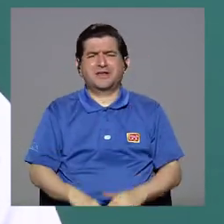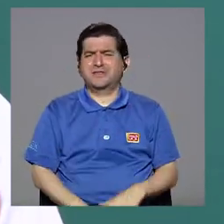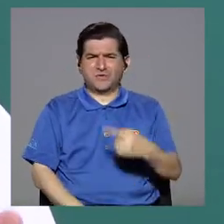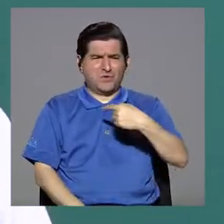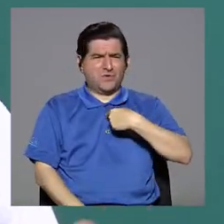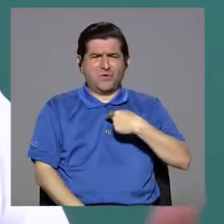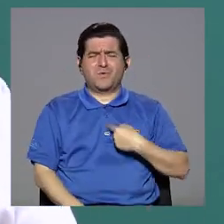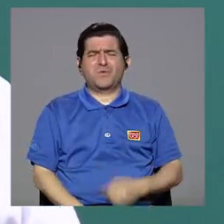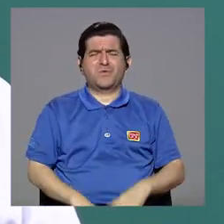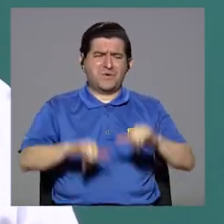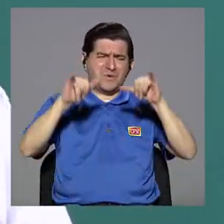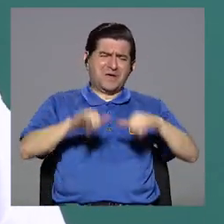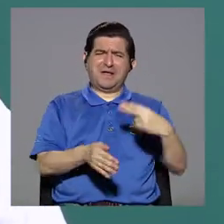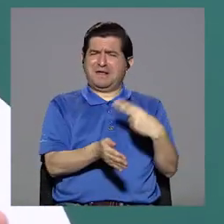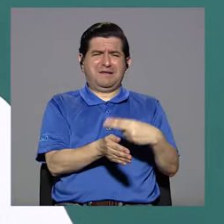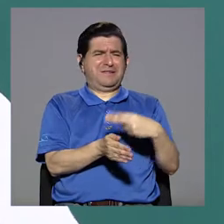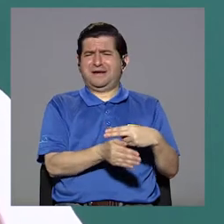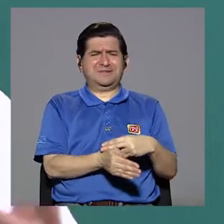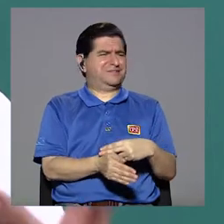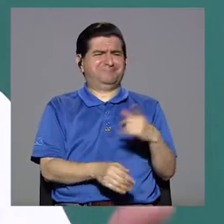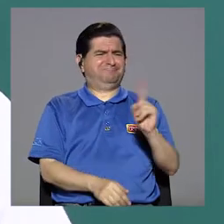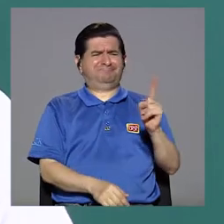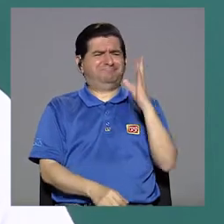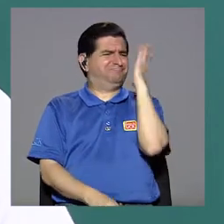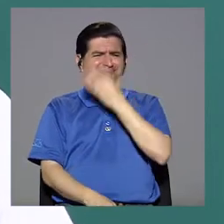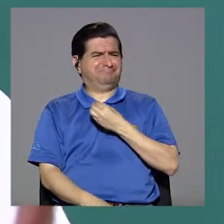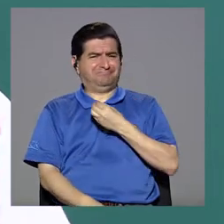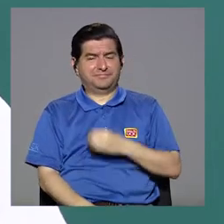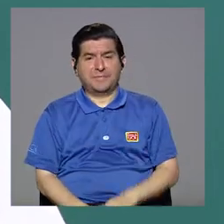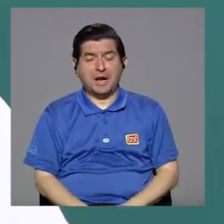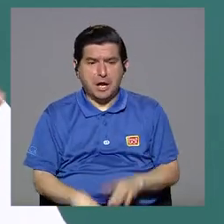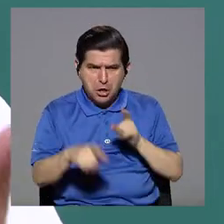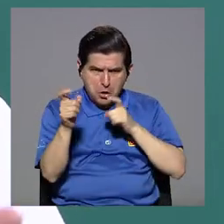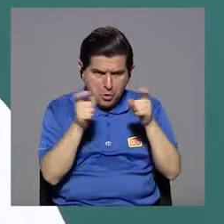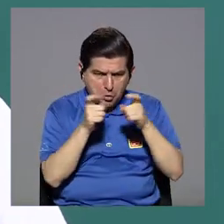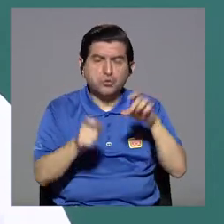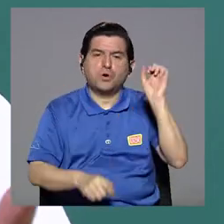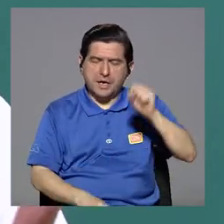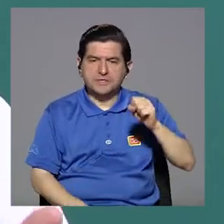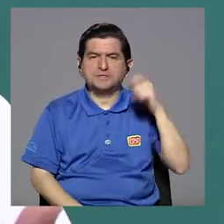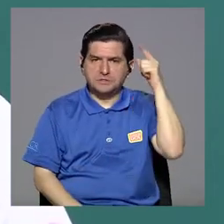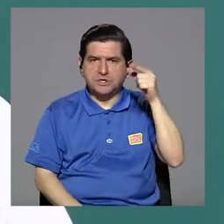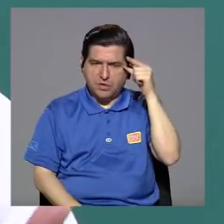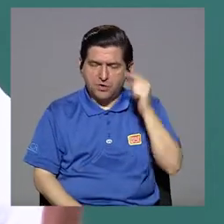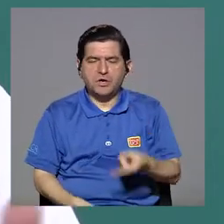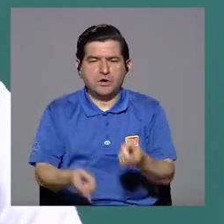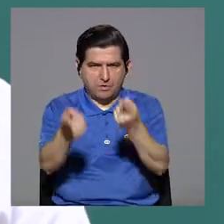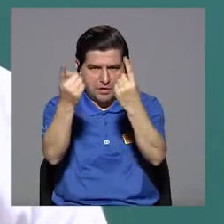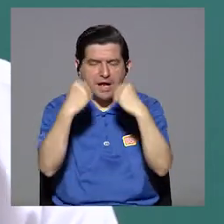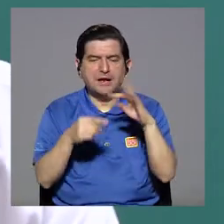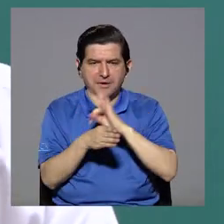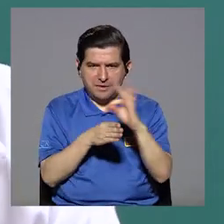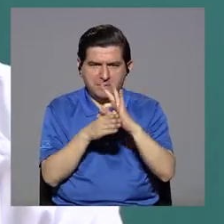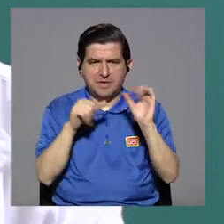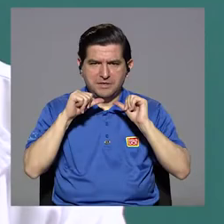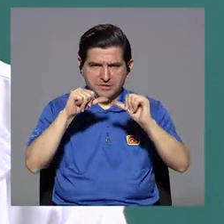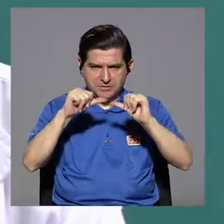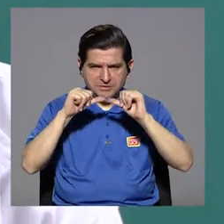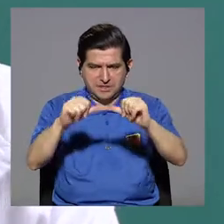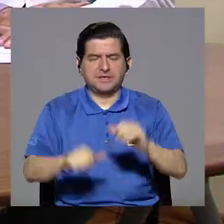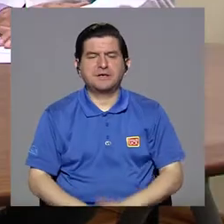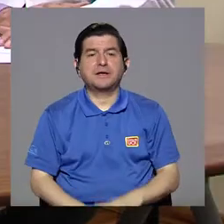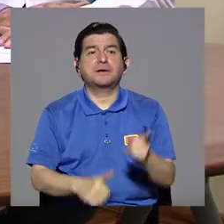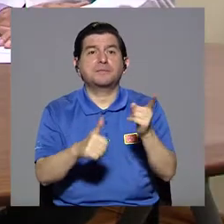está bien ternado varios días no es bonito el paciente y pueda continuar viniendo lógicamente al hospital o si el tratamiento